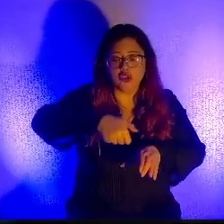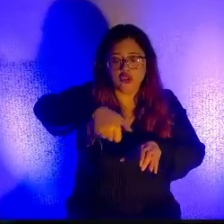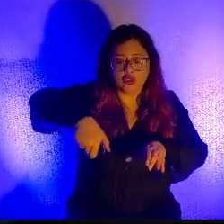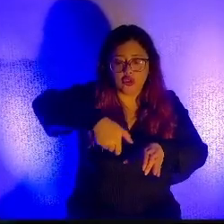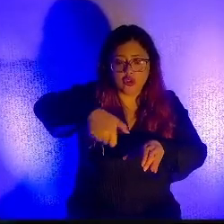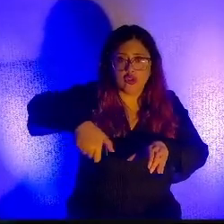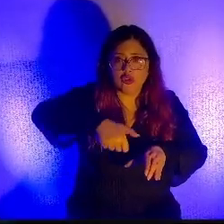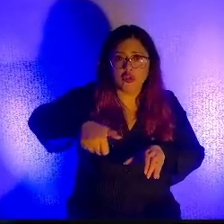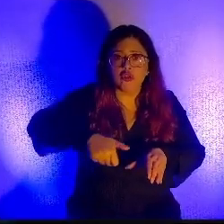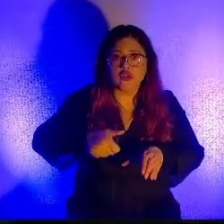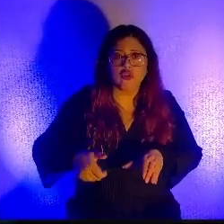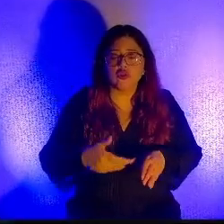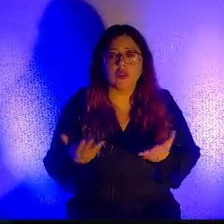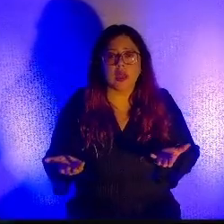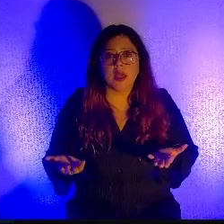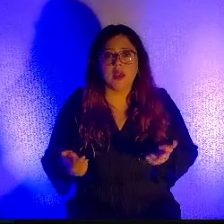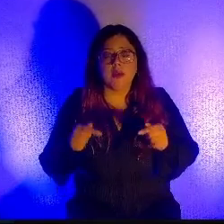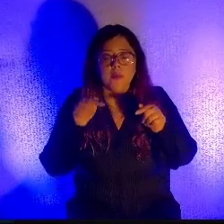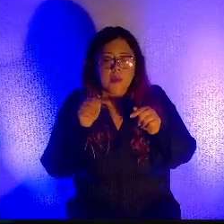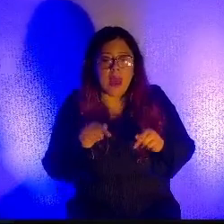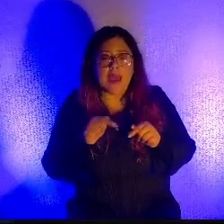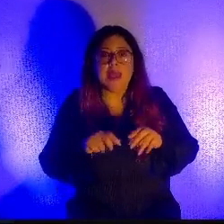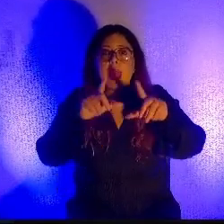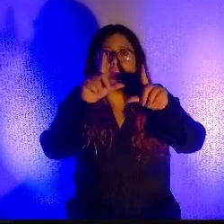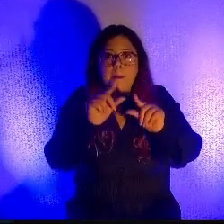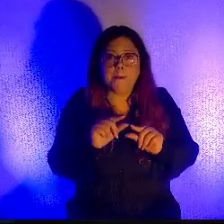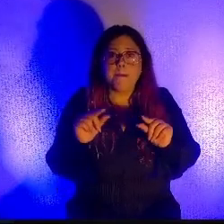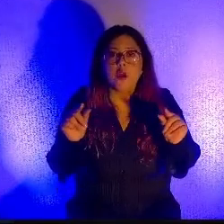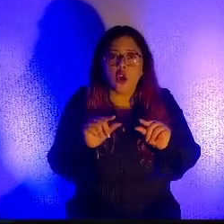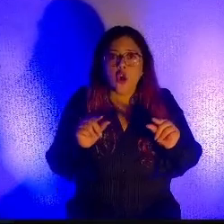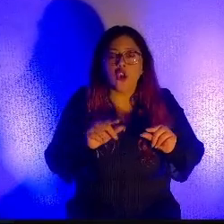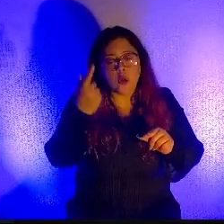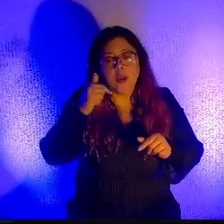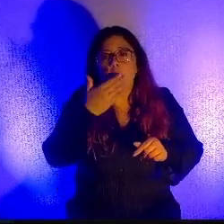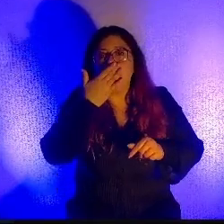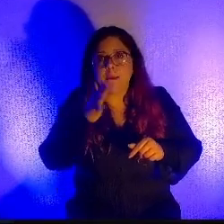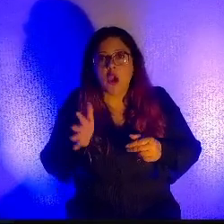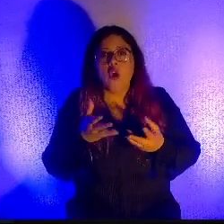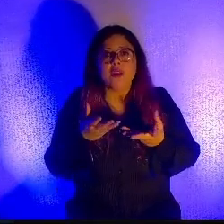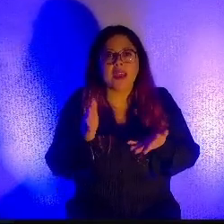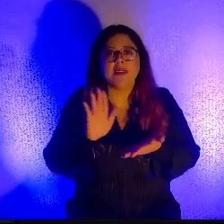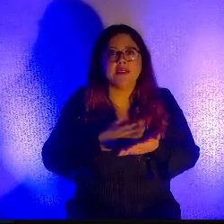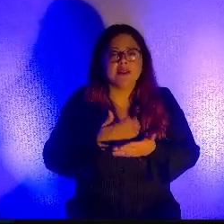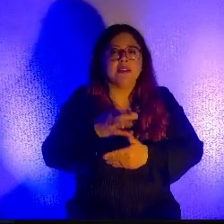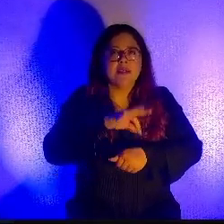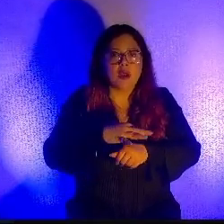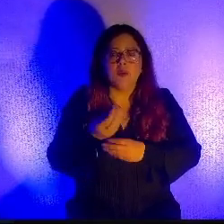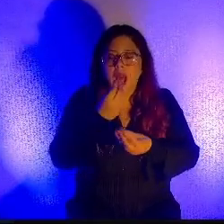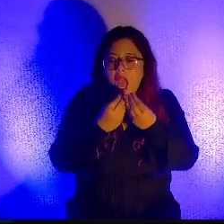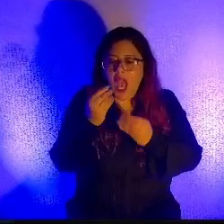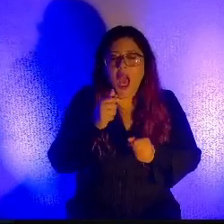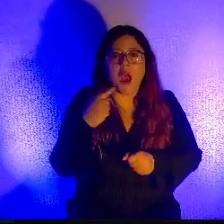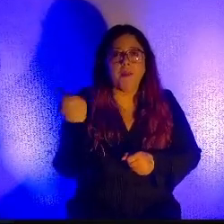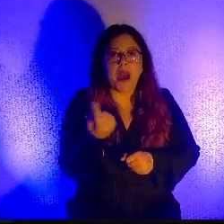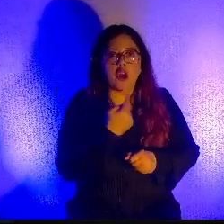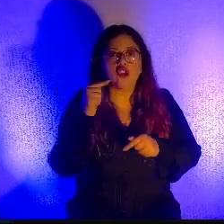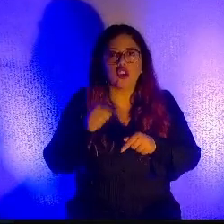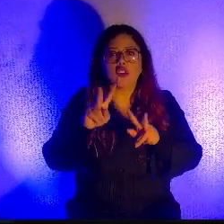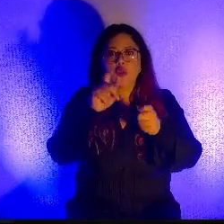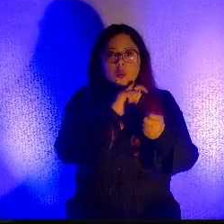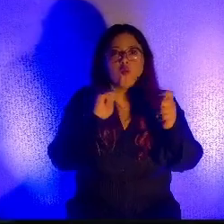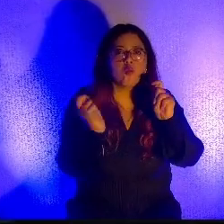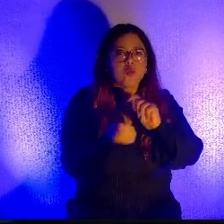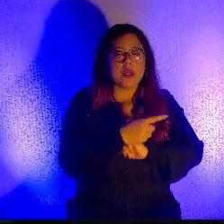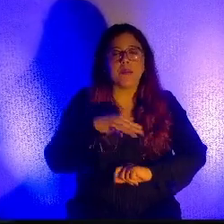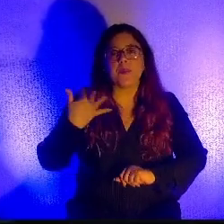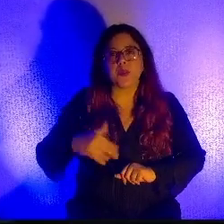costos pero genera más salud para nosotros que vamos a comer las comidas después impacta el mundo una transformación